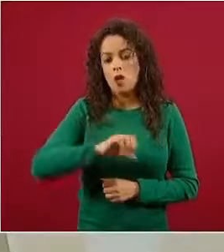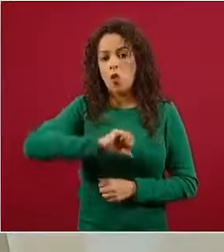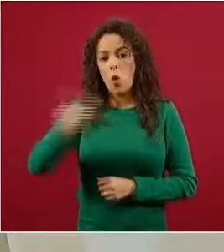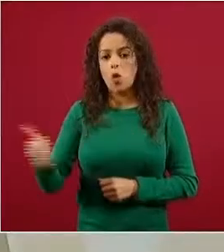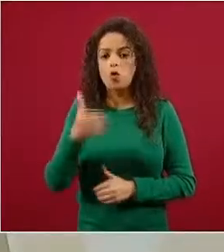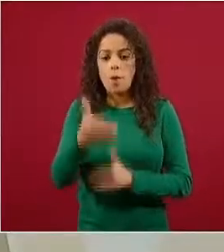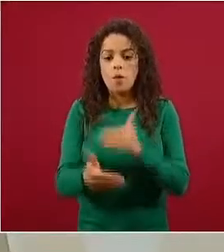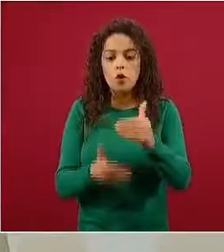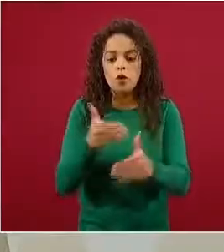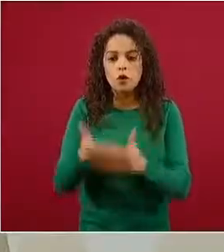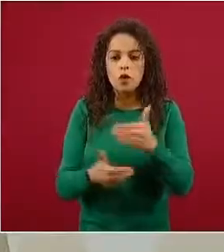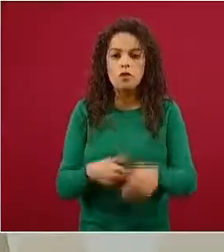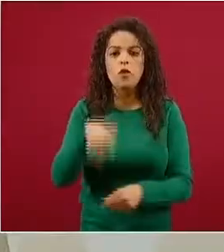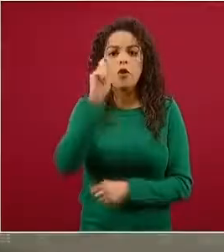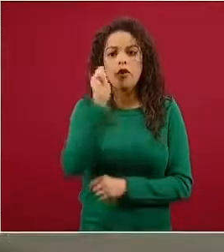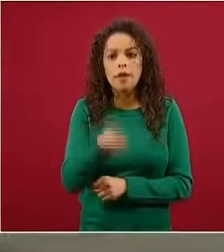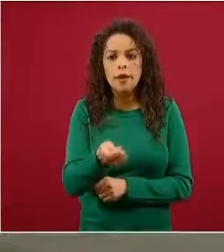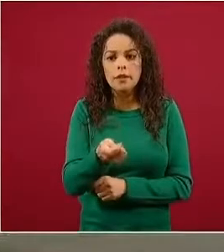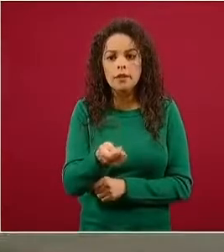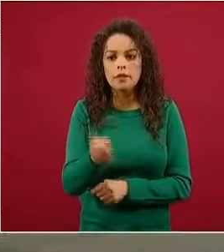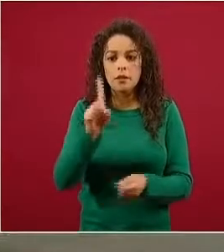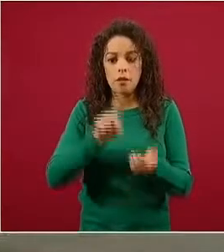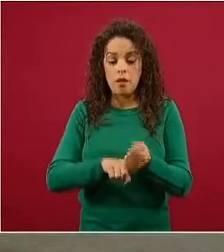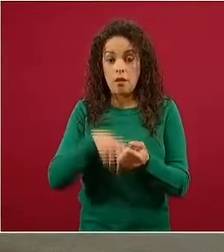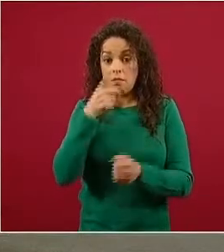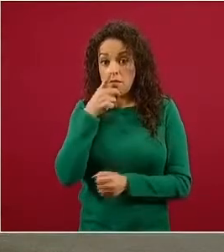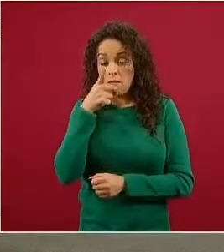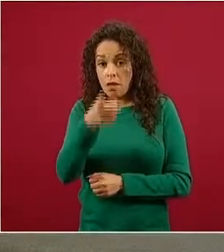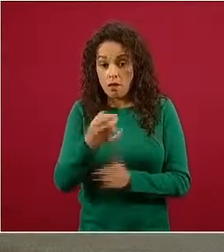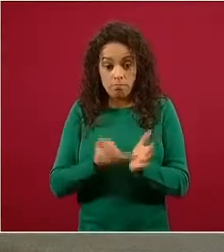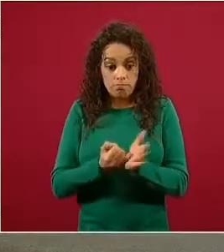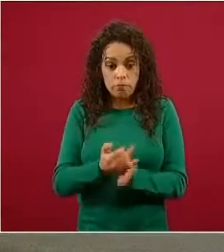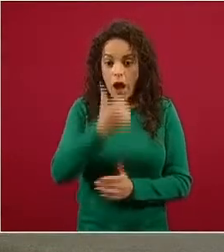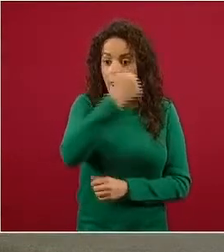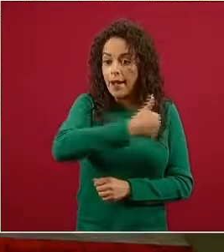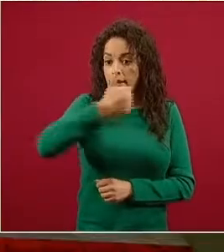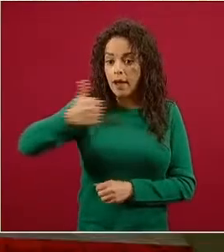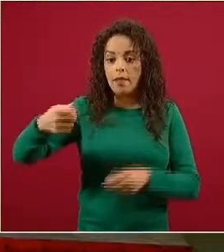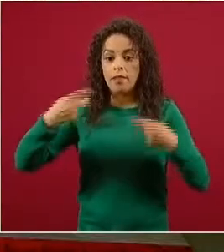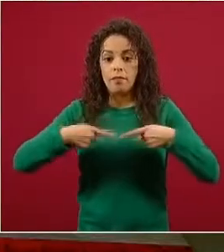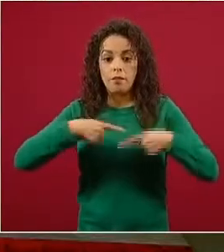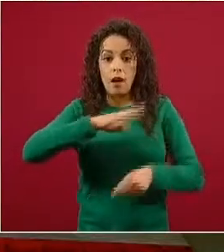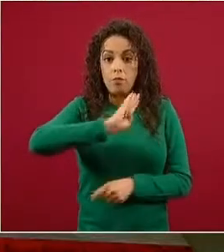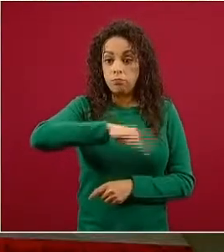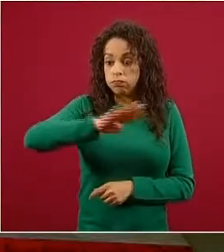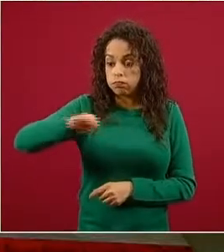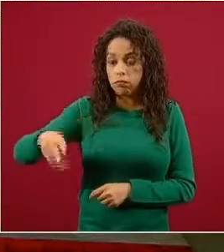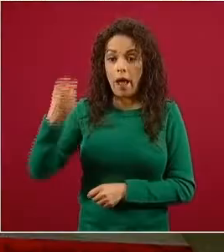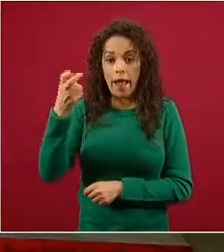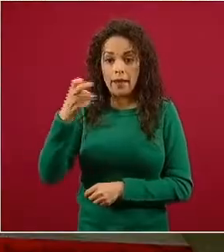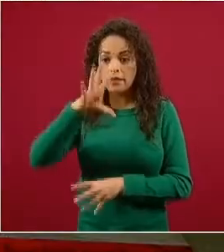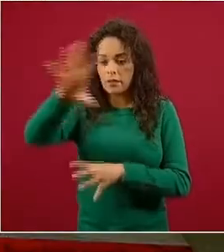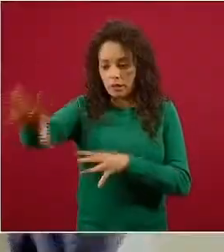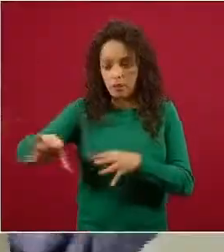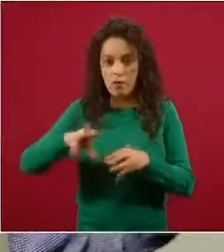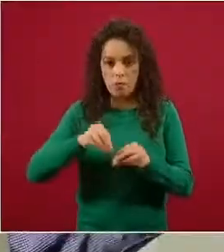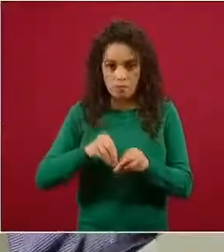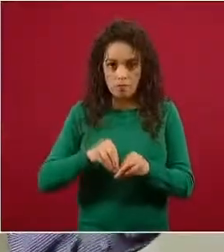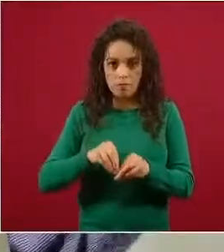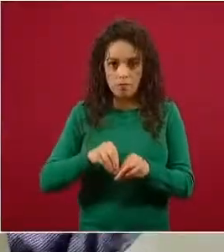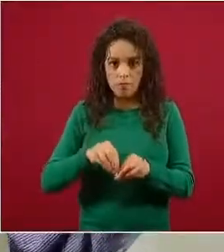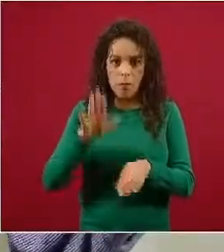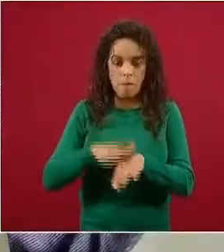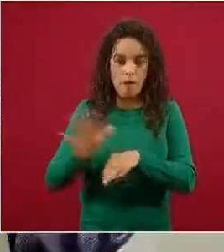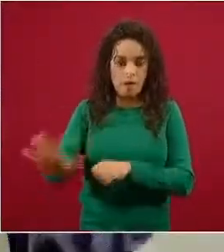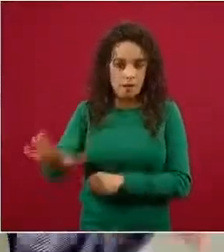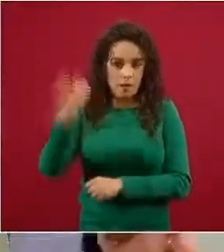ello año con año, pero sobre su carácter estacional sí se ha visto que no tiene, por lo pronto no hay